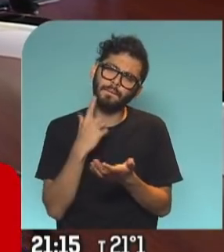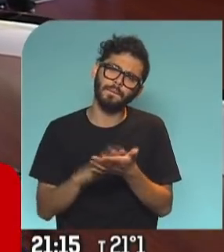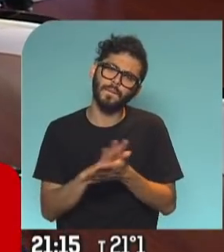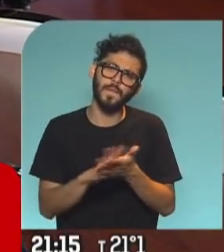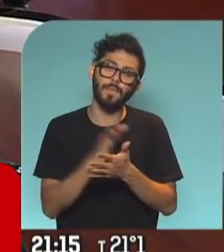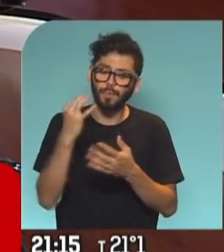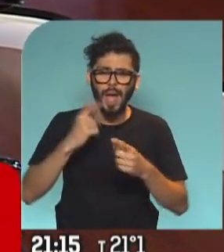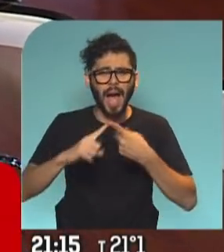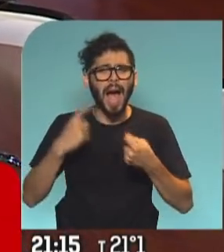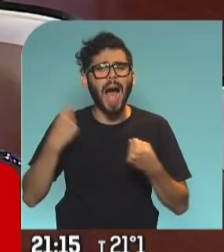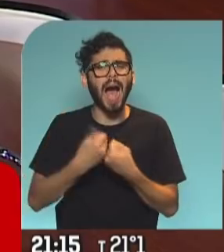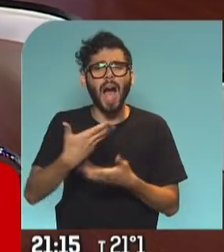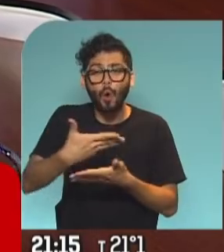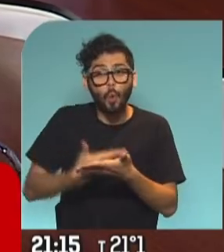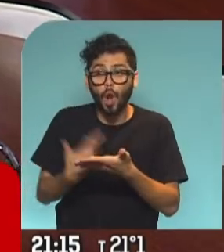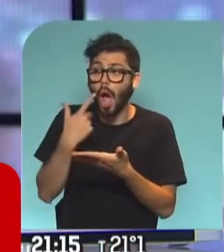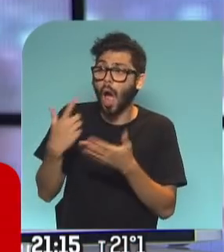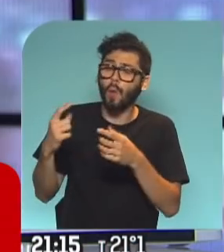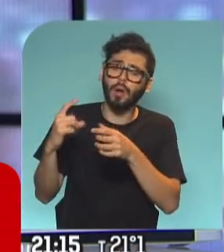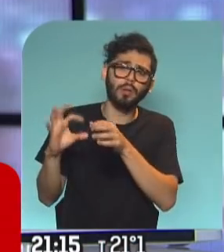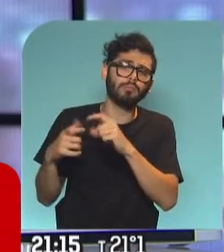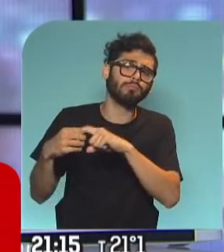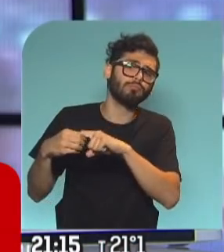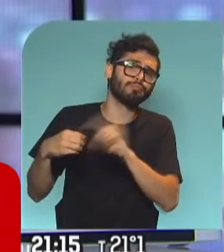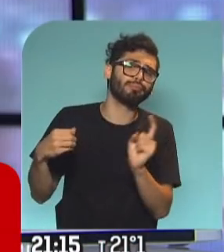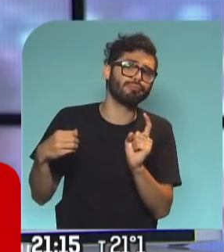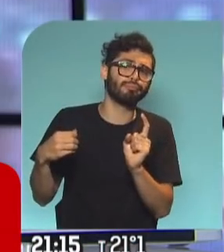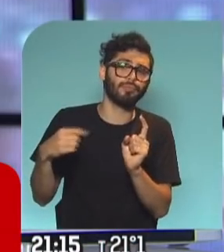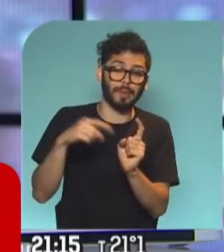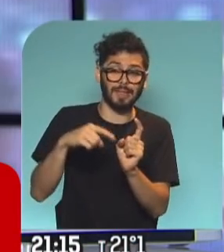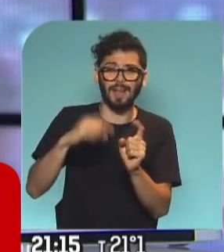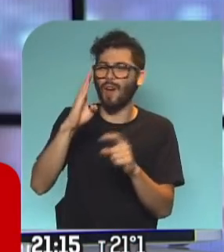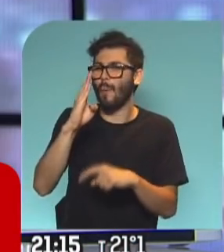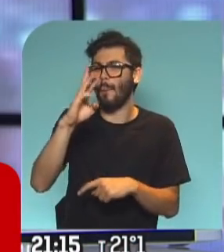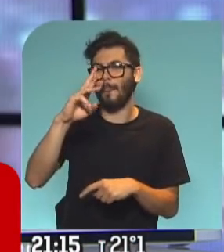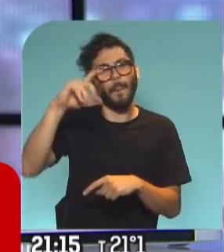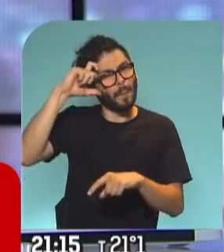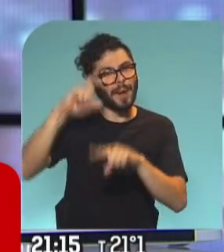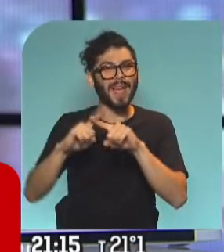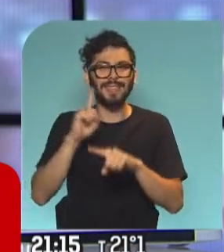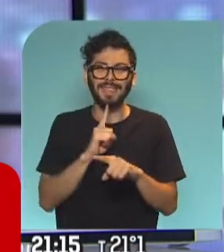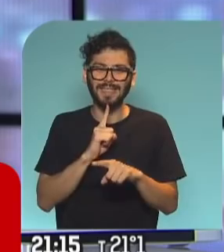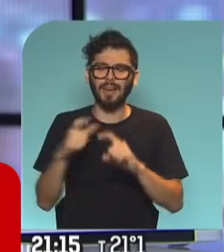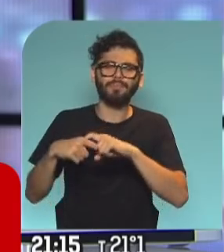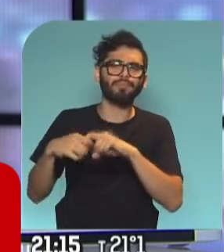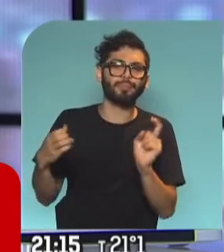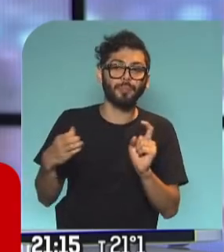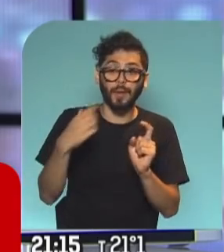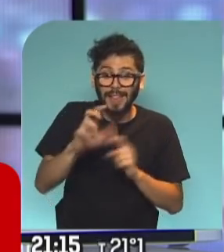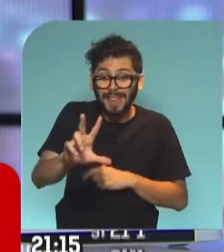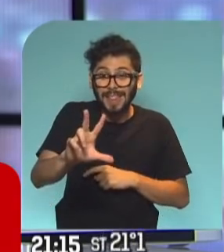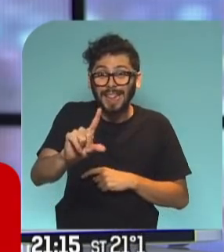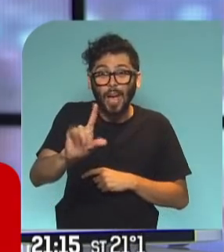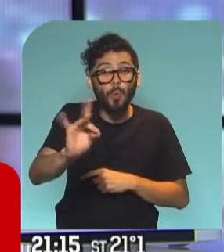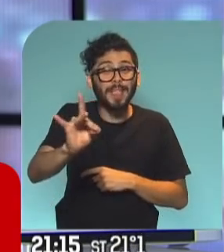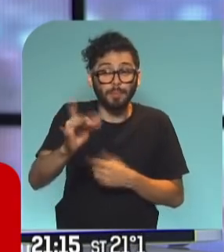un acuerdo de salida de la Unión Europea, ese Brexit con acuerdo. Es decir, si el 31, estamos a 3 semanas de esto,